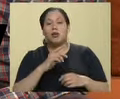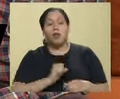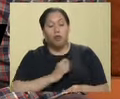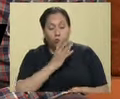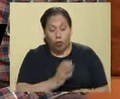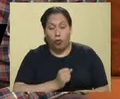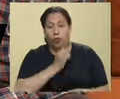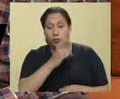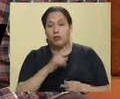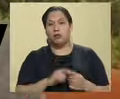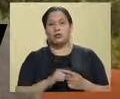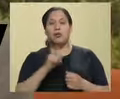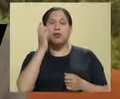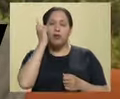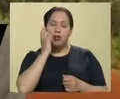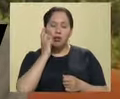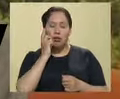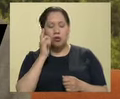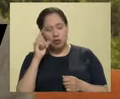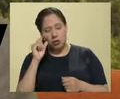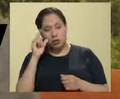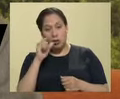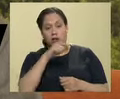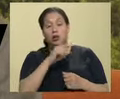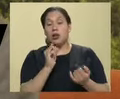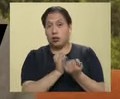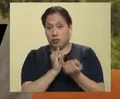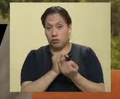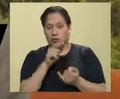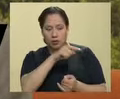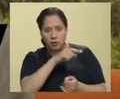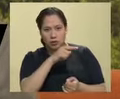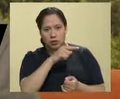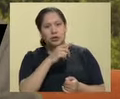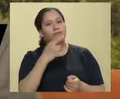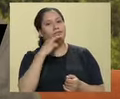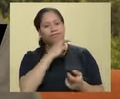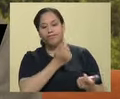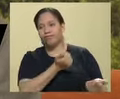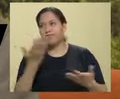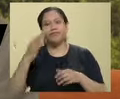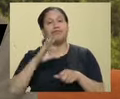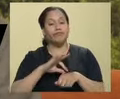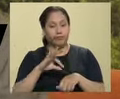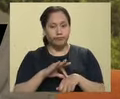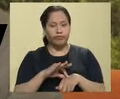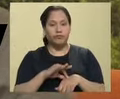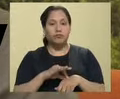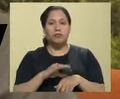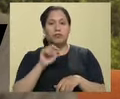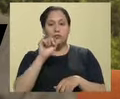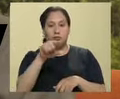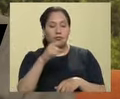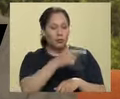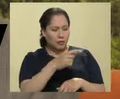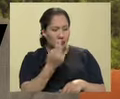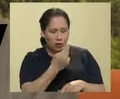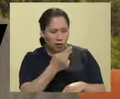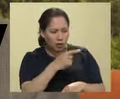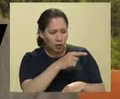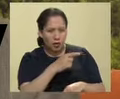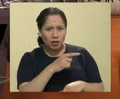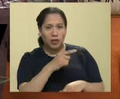vómito, por ejemplo, o crisis convulsivas, inmediatamente acudir al médico y hacer esta asociación si es que